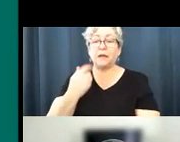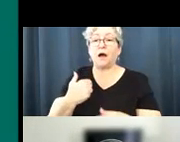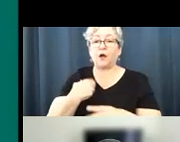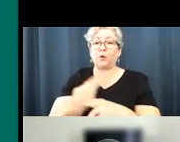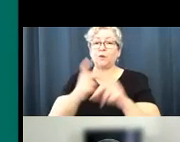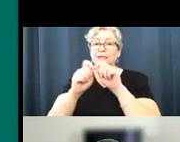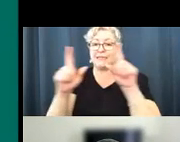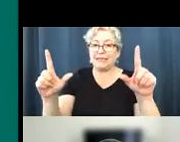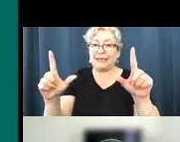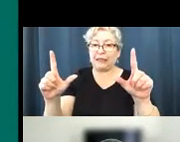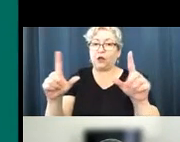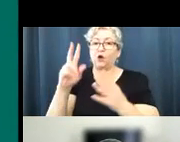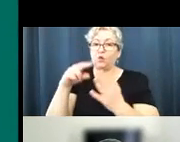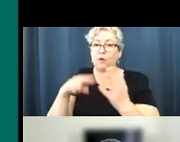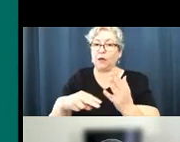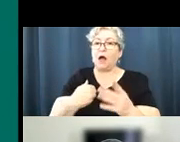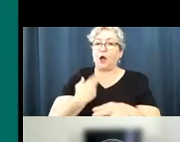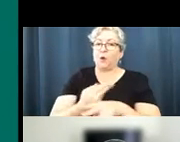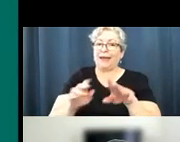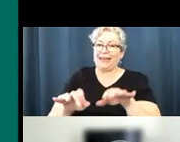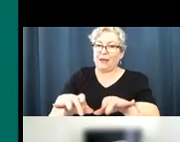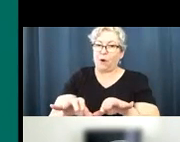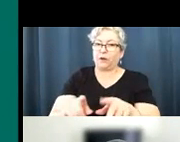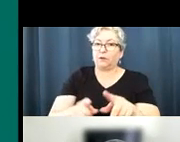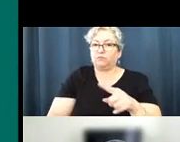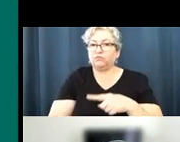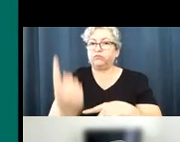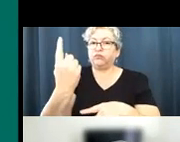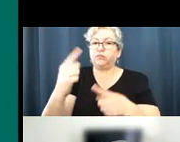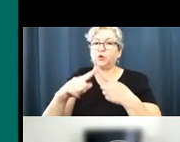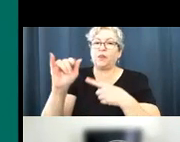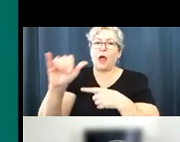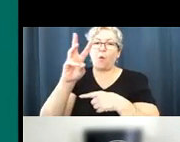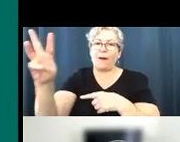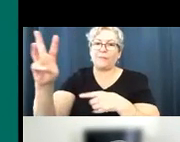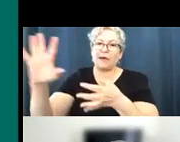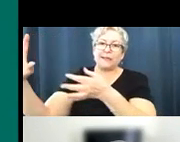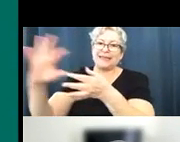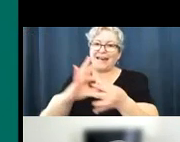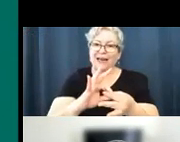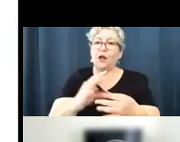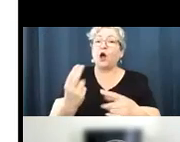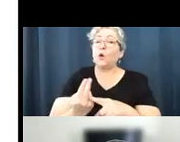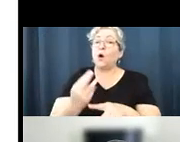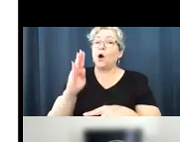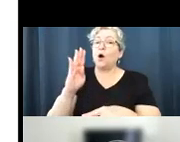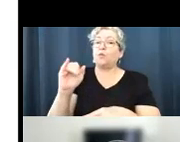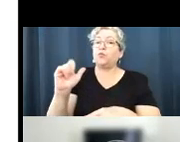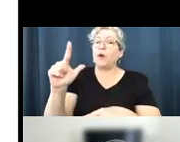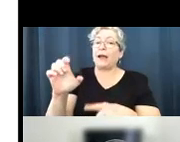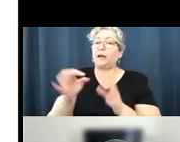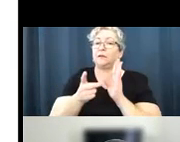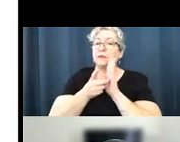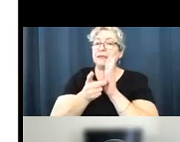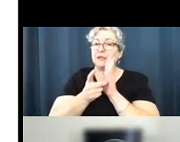otra categoría es la ceguera. Yo uso un lector de pantalla y uso un teclado para poder navegar el website. También puedo